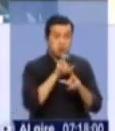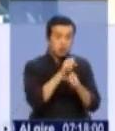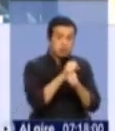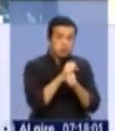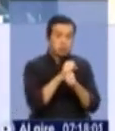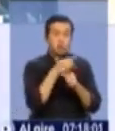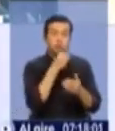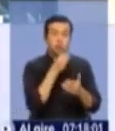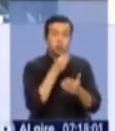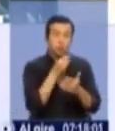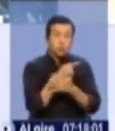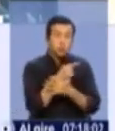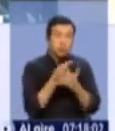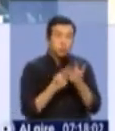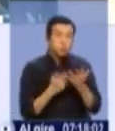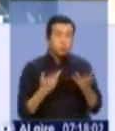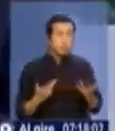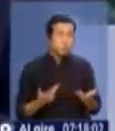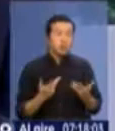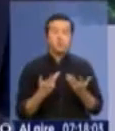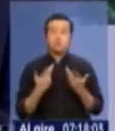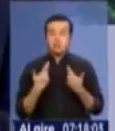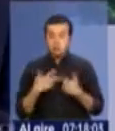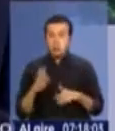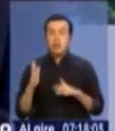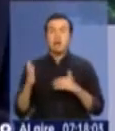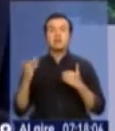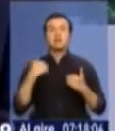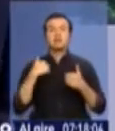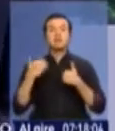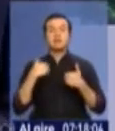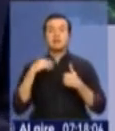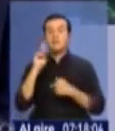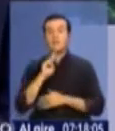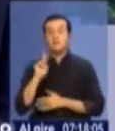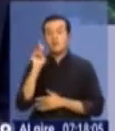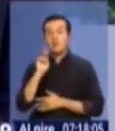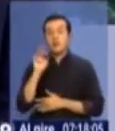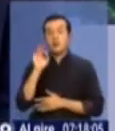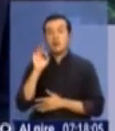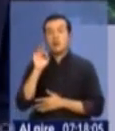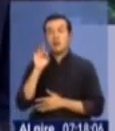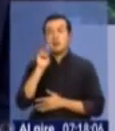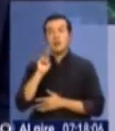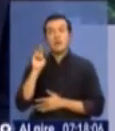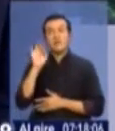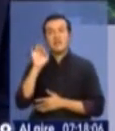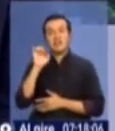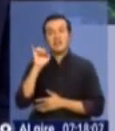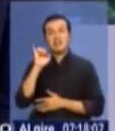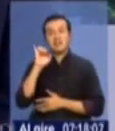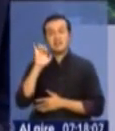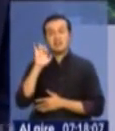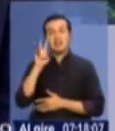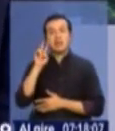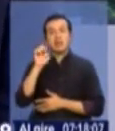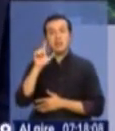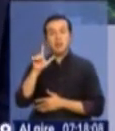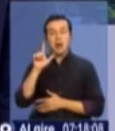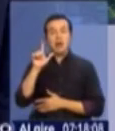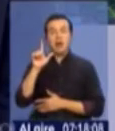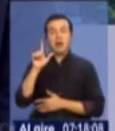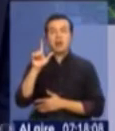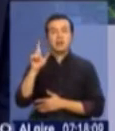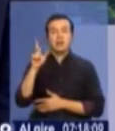si hay una página web que dice festival de teatro de loja y allí tienen los paquetes turísticos que están